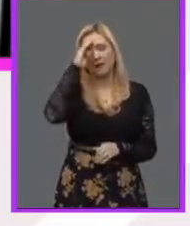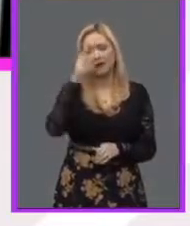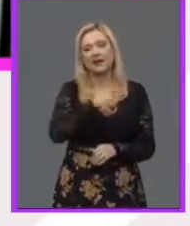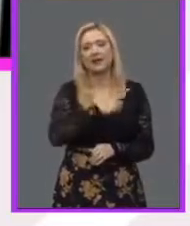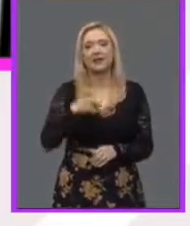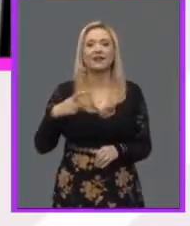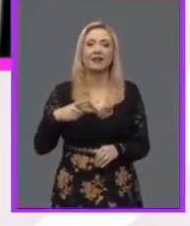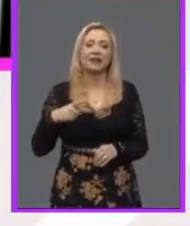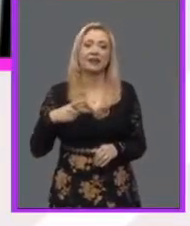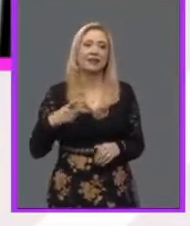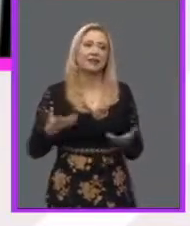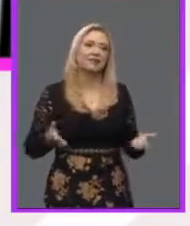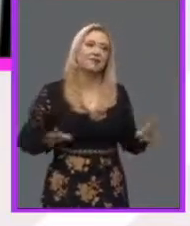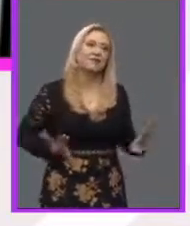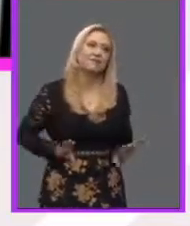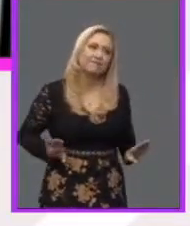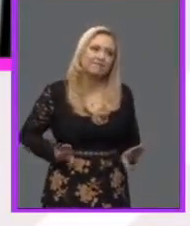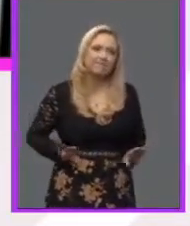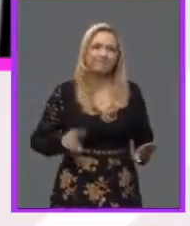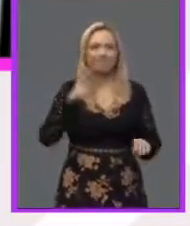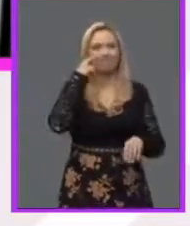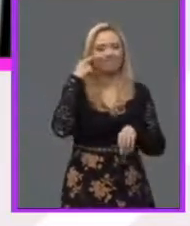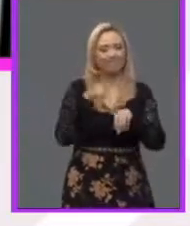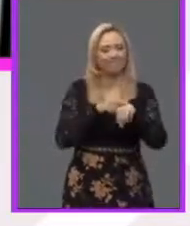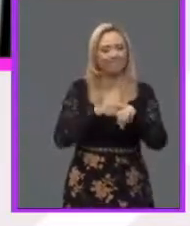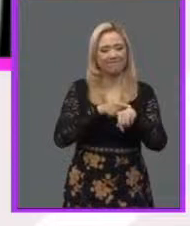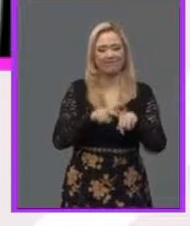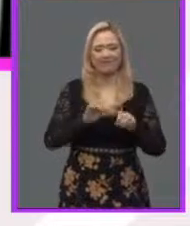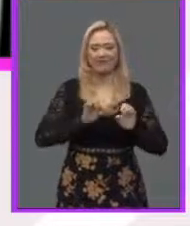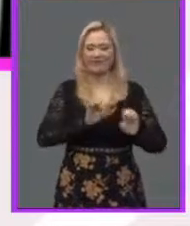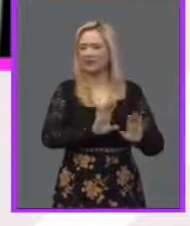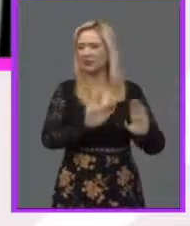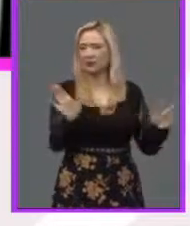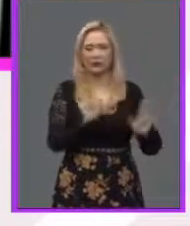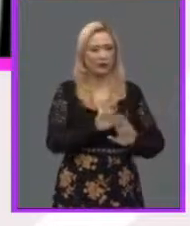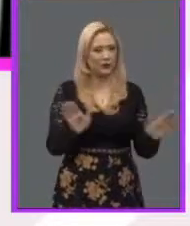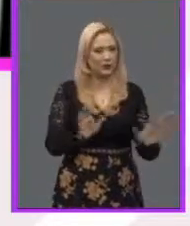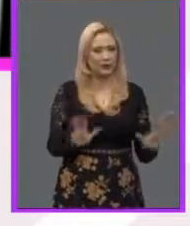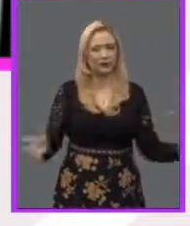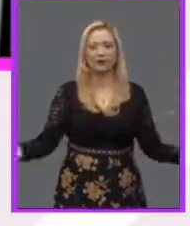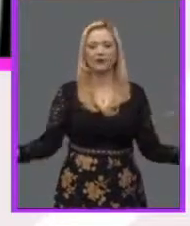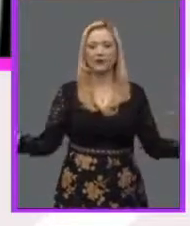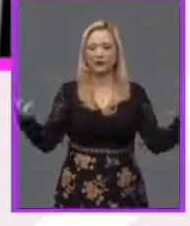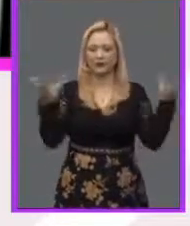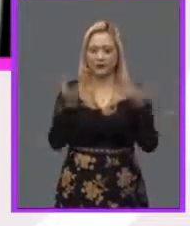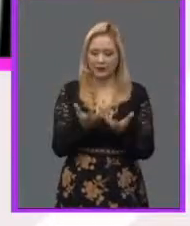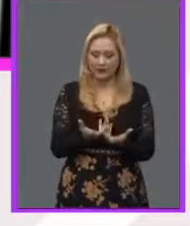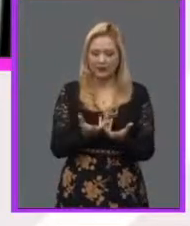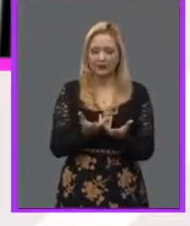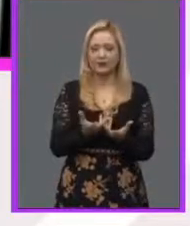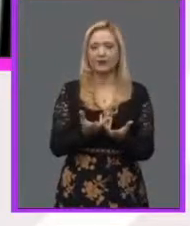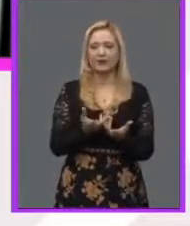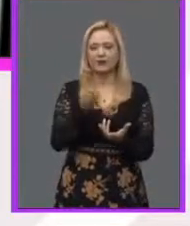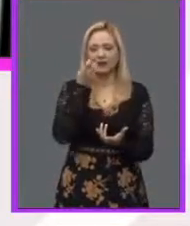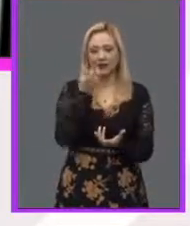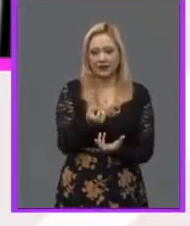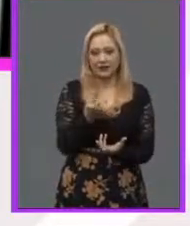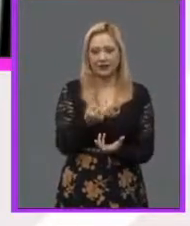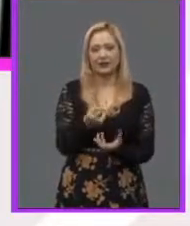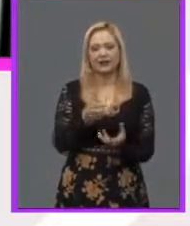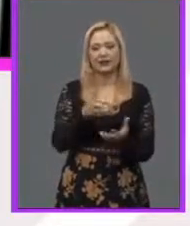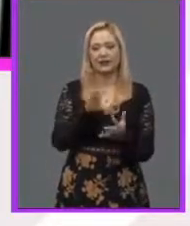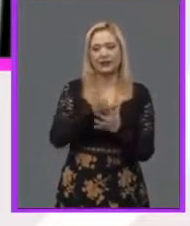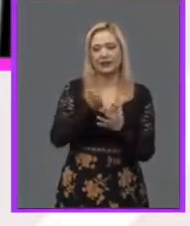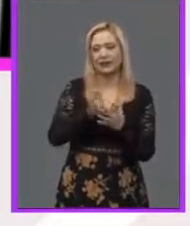tenemos que hacerlo desde perspectivas, como decías tú, antirracistas, para precisamente entender de qué manera a partir de